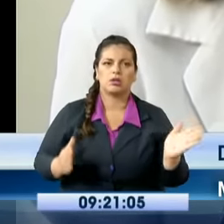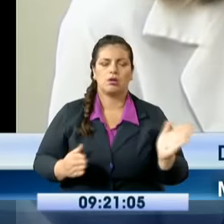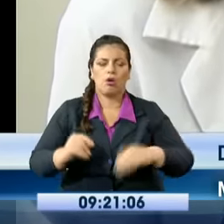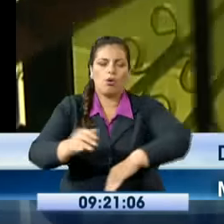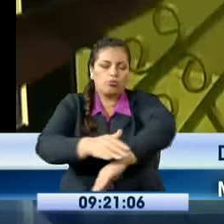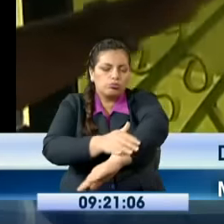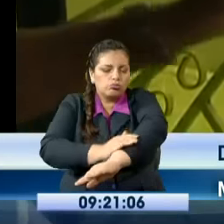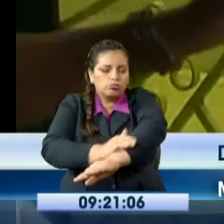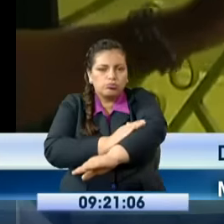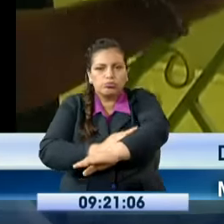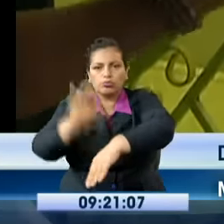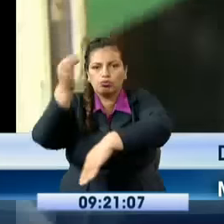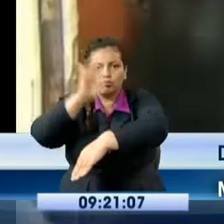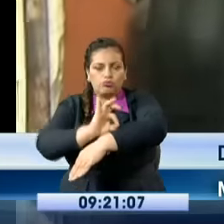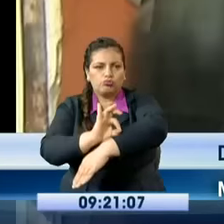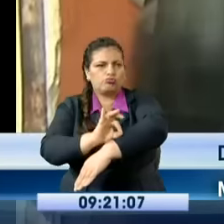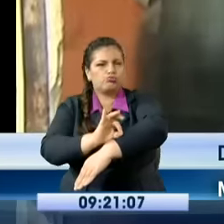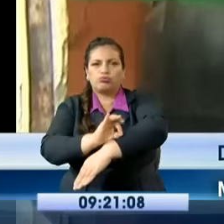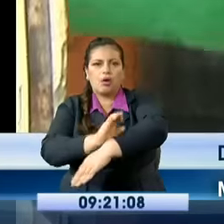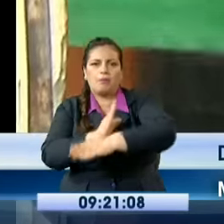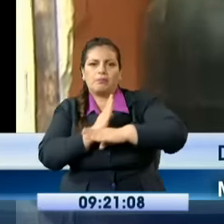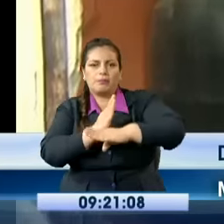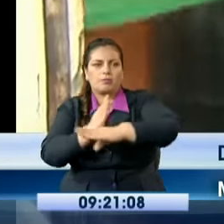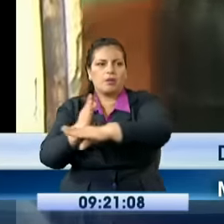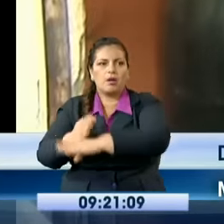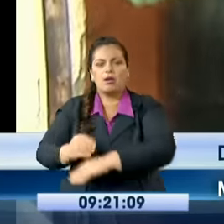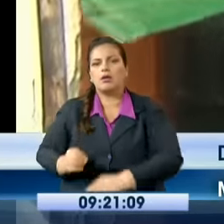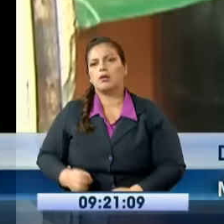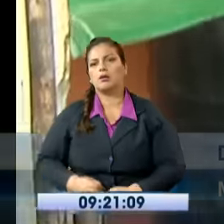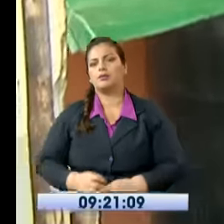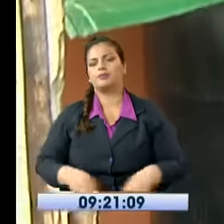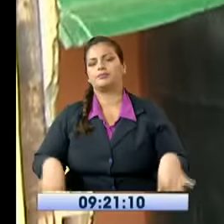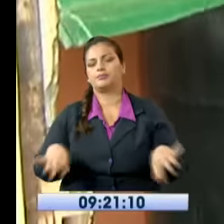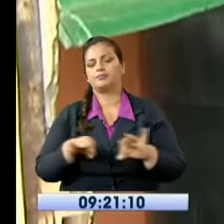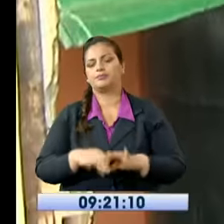está circulando en todos lados. Informó Rosalena Vascones.